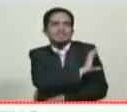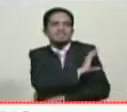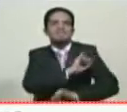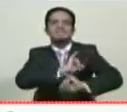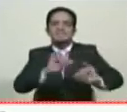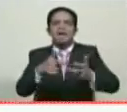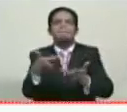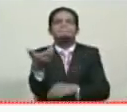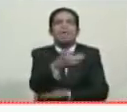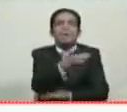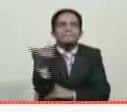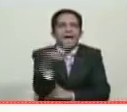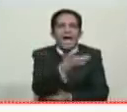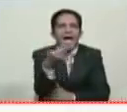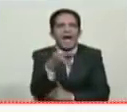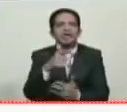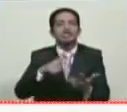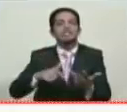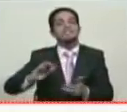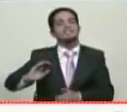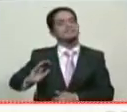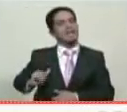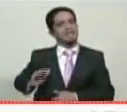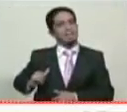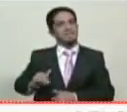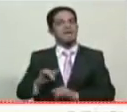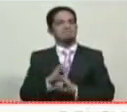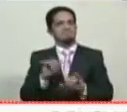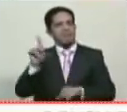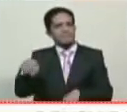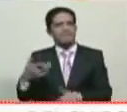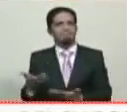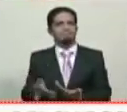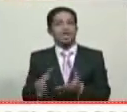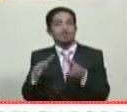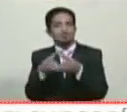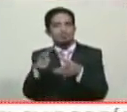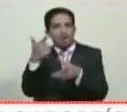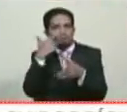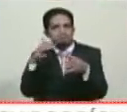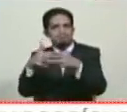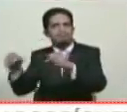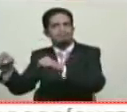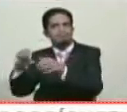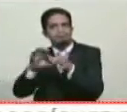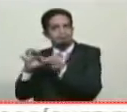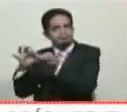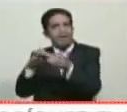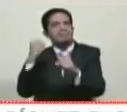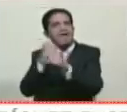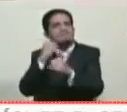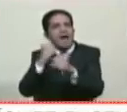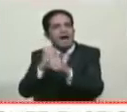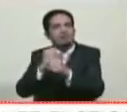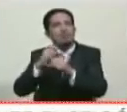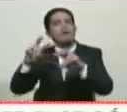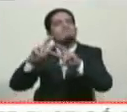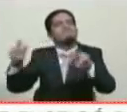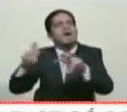bomberos, está el SEBIN y está el CICPC. O sea, son en equipo, trabajando en equipo precisamente